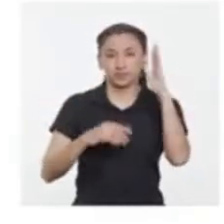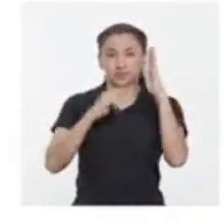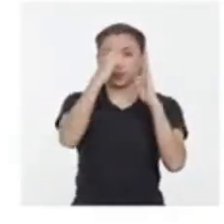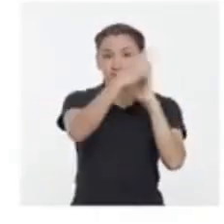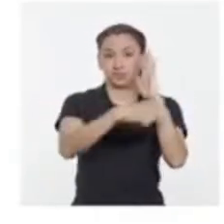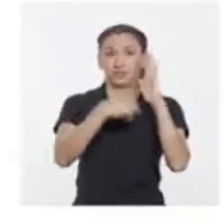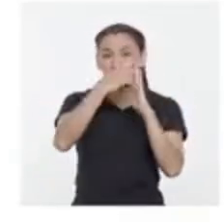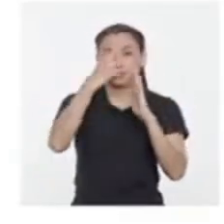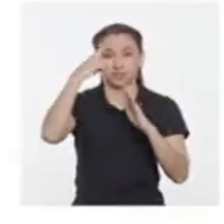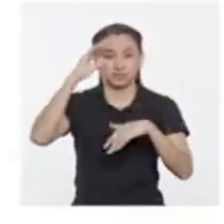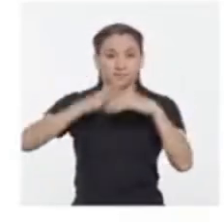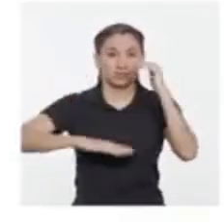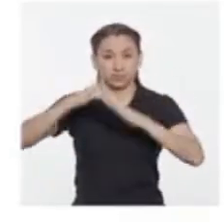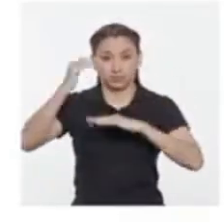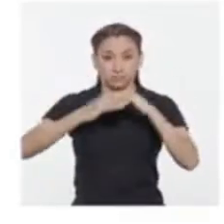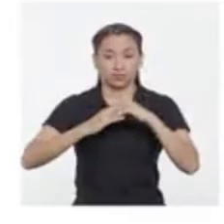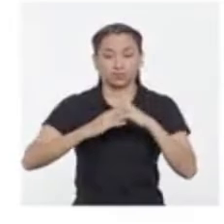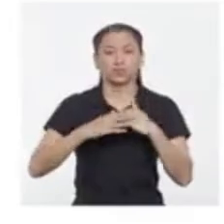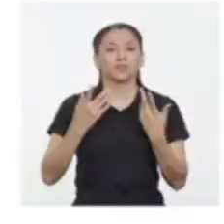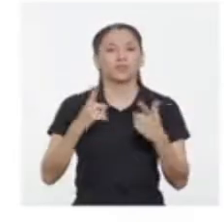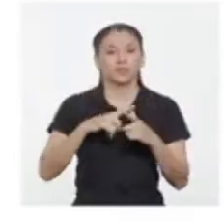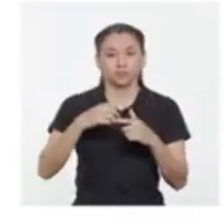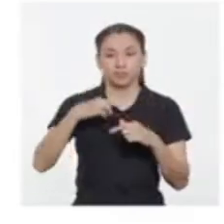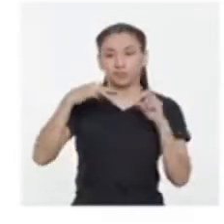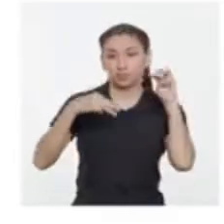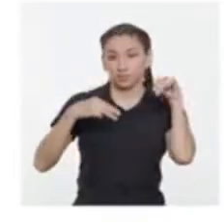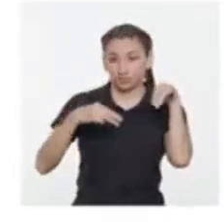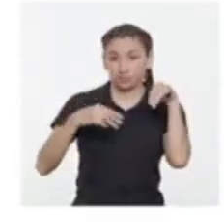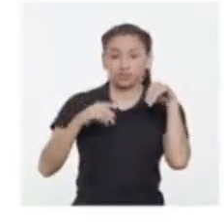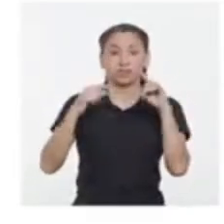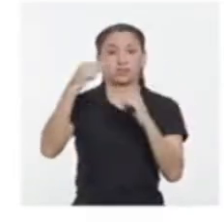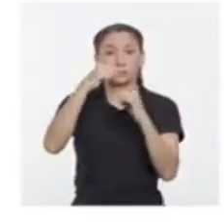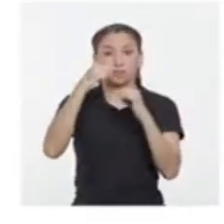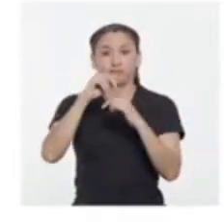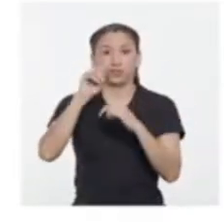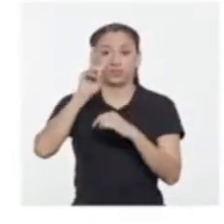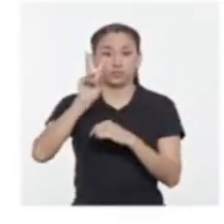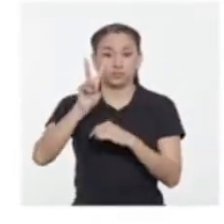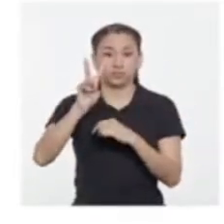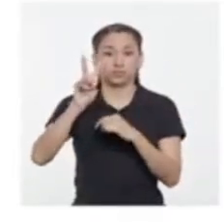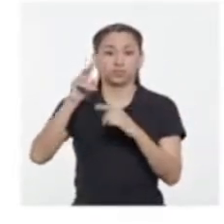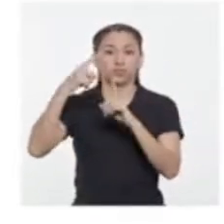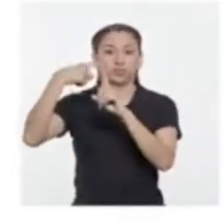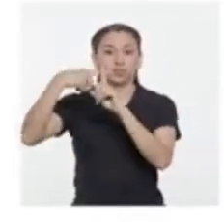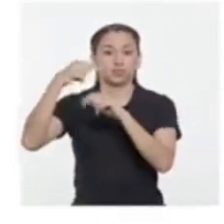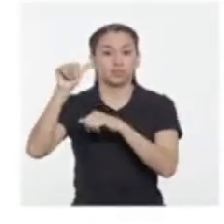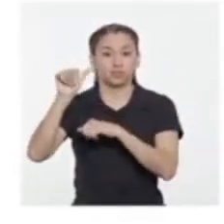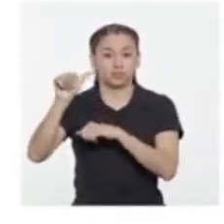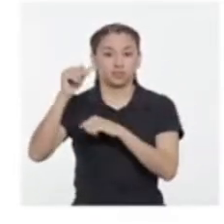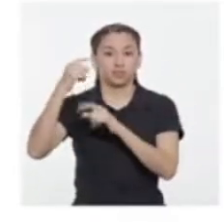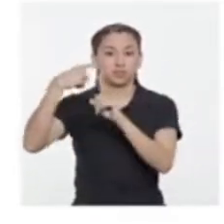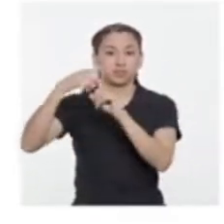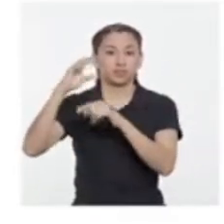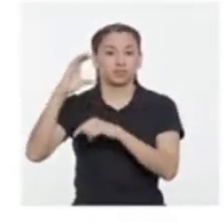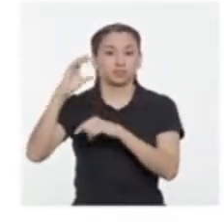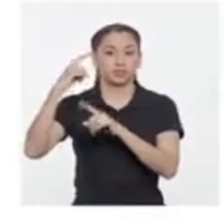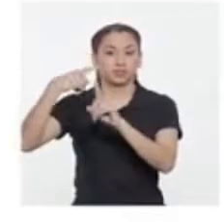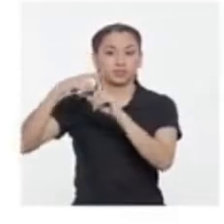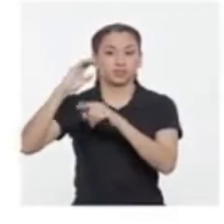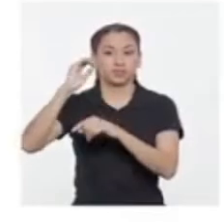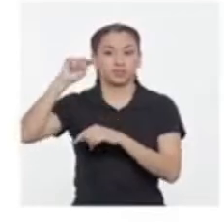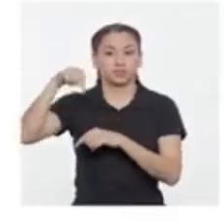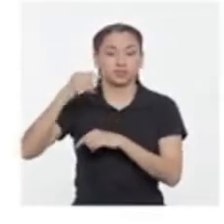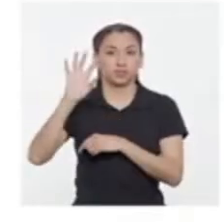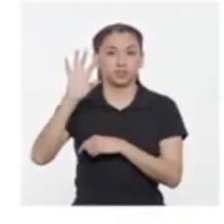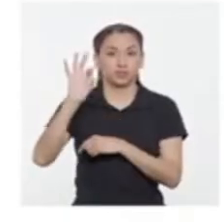que necesitaremos para construcción. Es decir, M igual a 2 por la suma de A más B más C